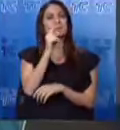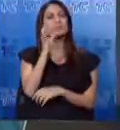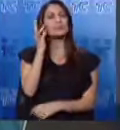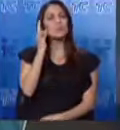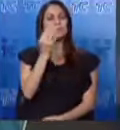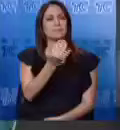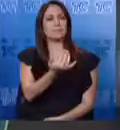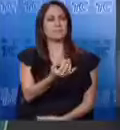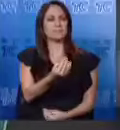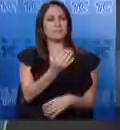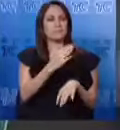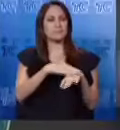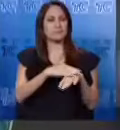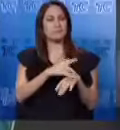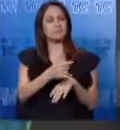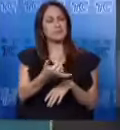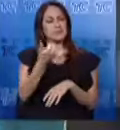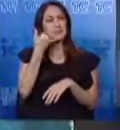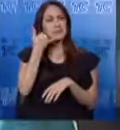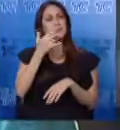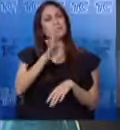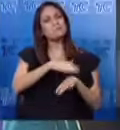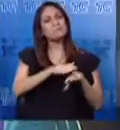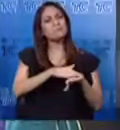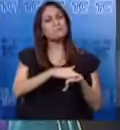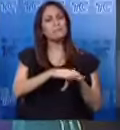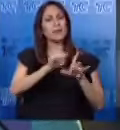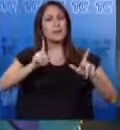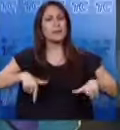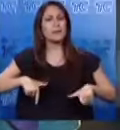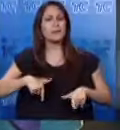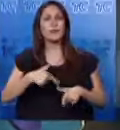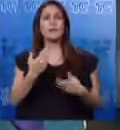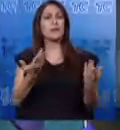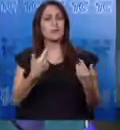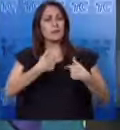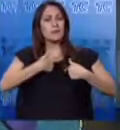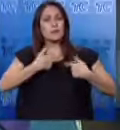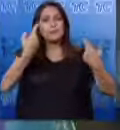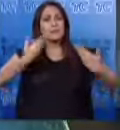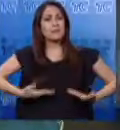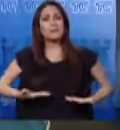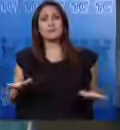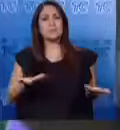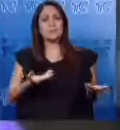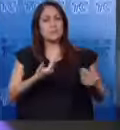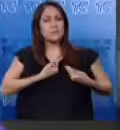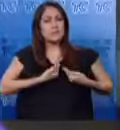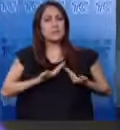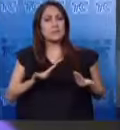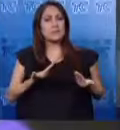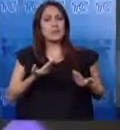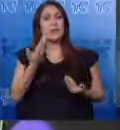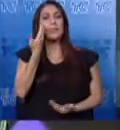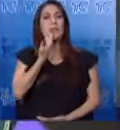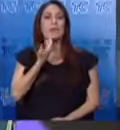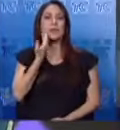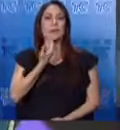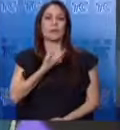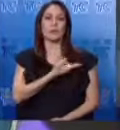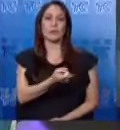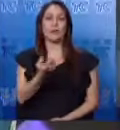chica gestante que me decía, ¿qué hay para nosotros? Pues el plan Ternura